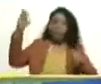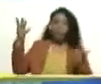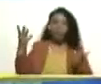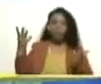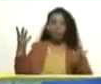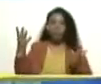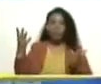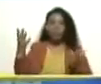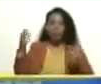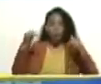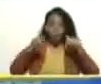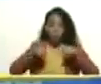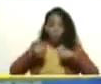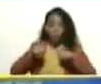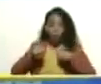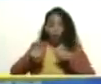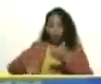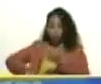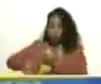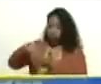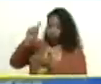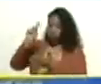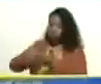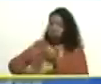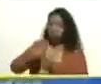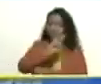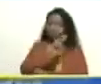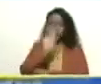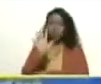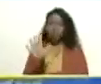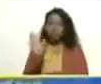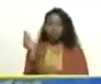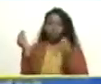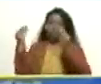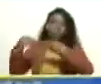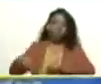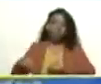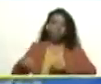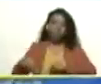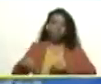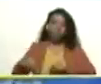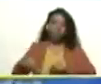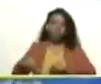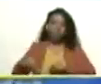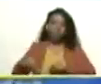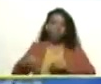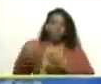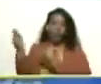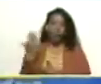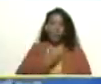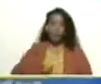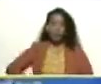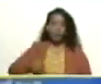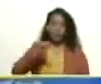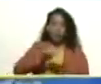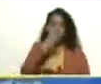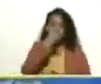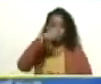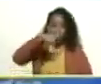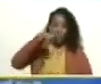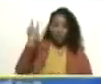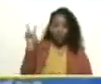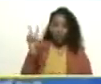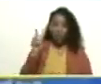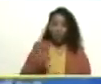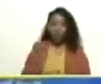hemos firmado 25 acuerdos en esta visita histórica del presidente Racing Y todavía